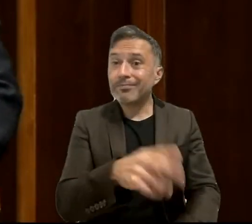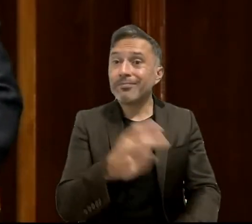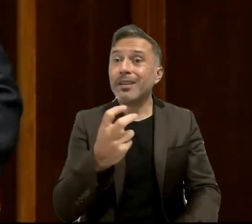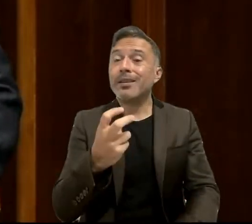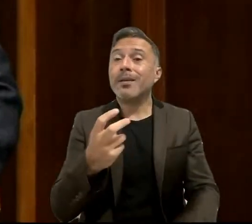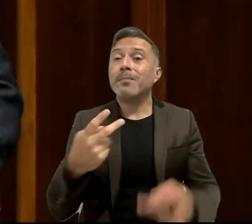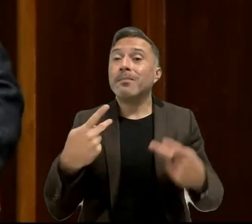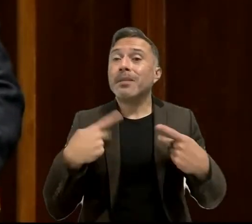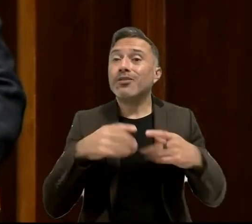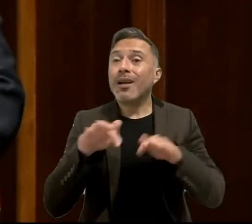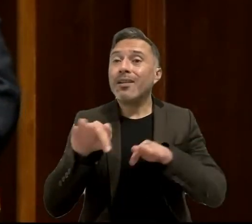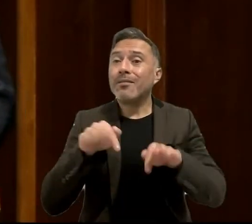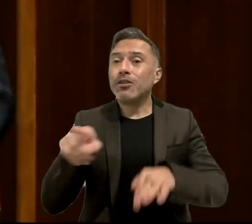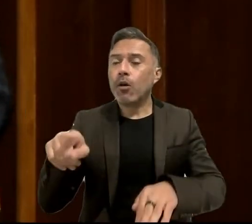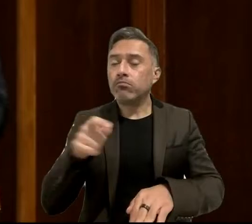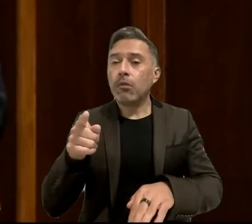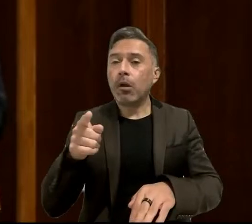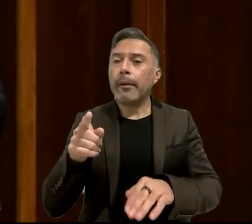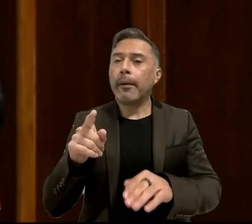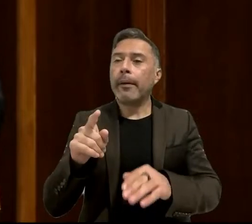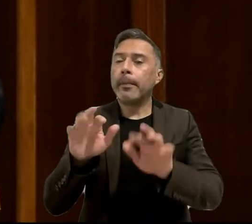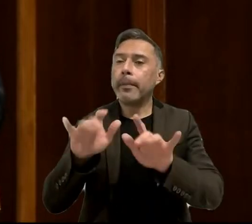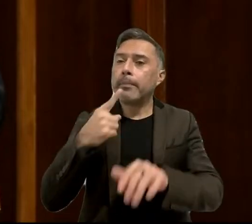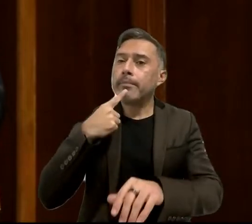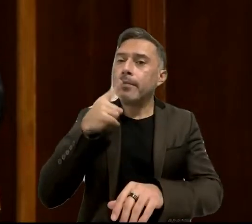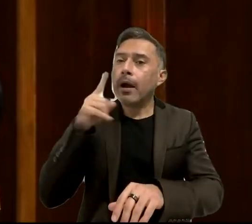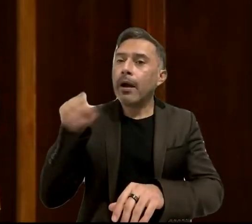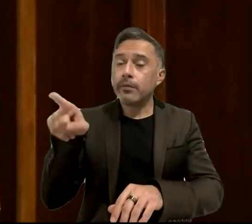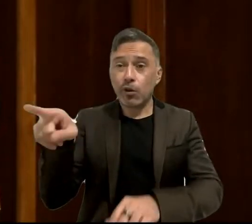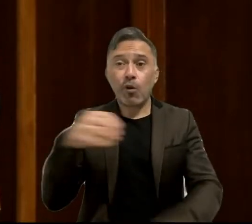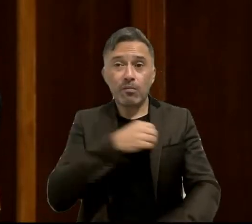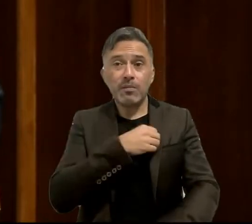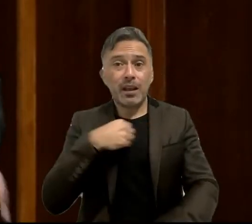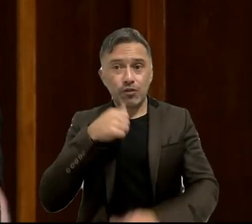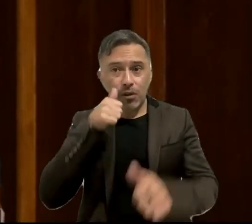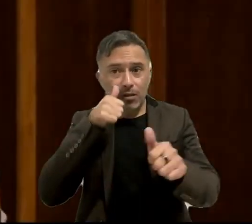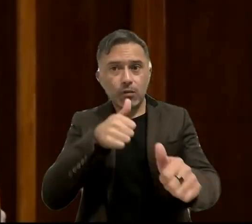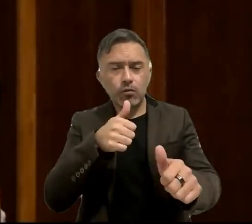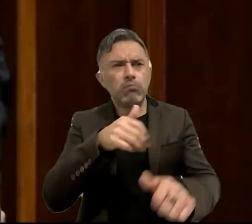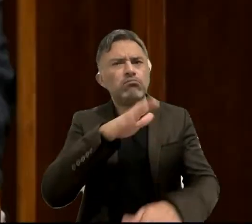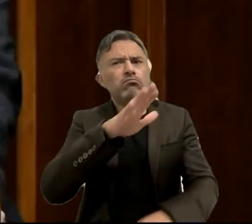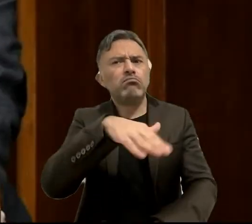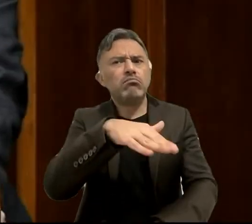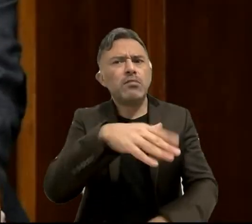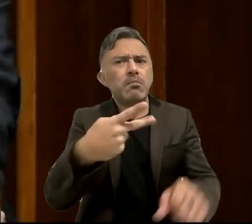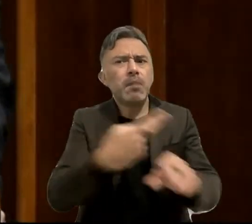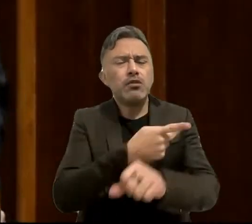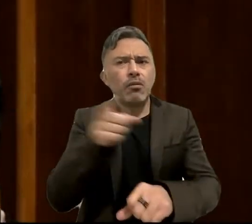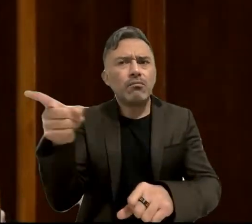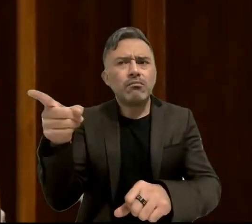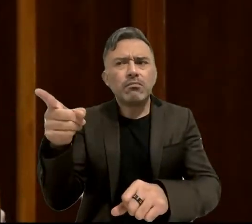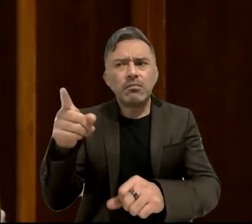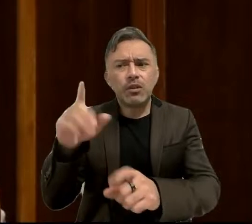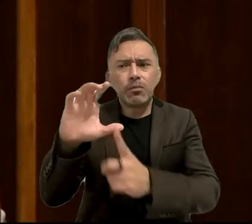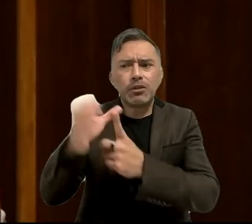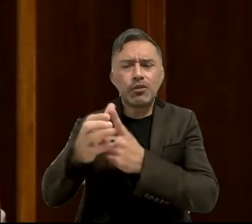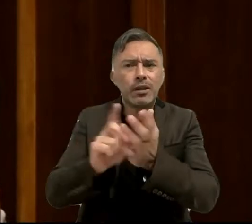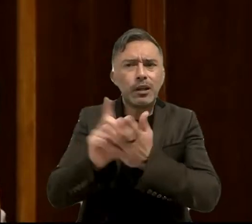a contestar o atender y dar razones por qué no has podido atender la recomendación de derechos humanos.